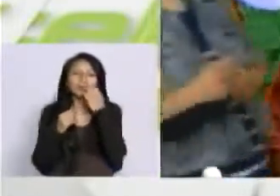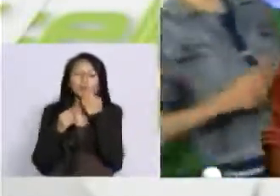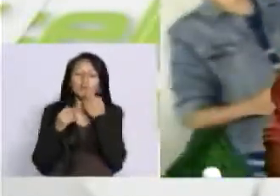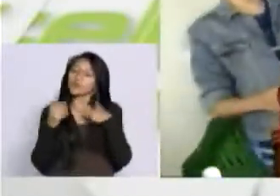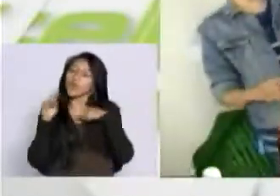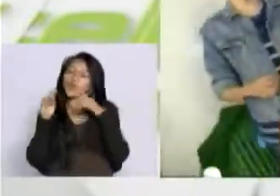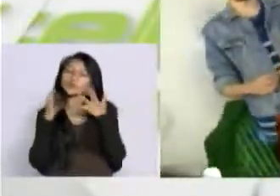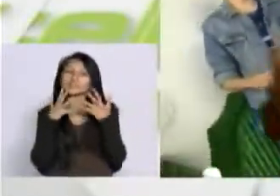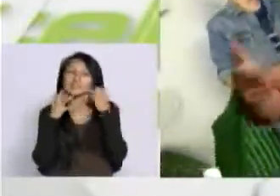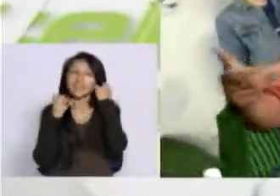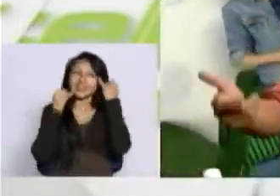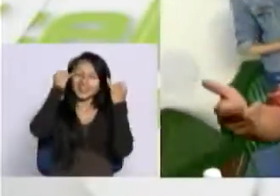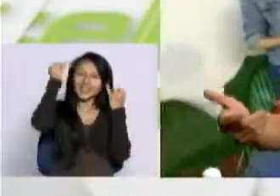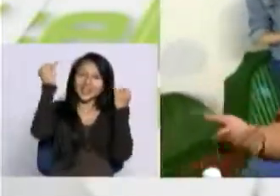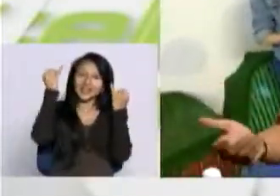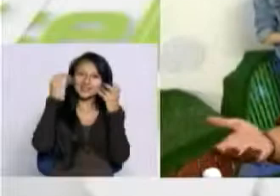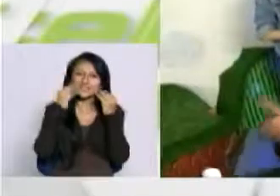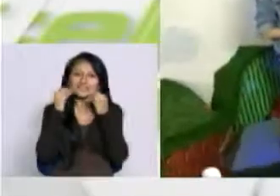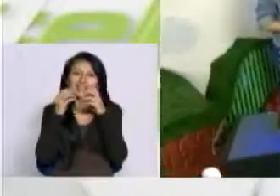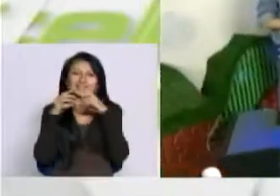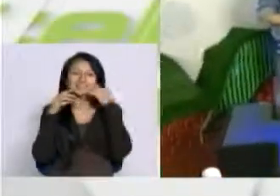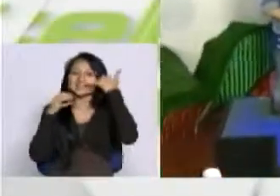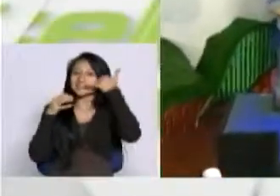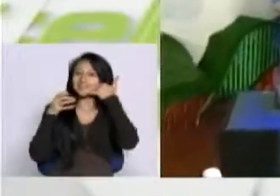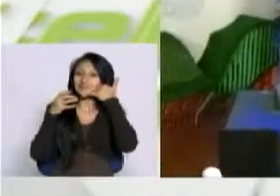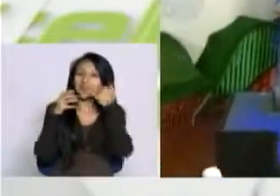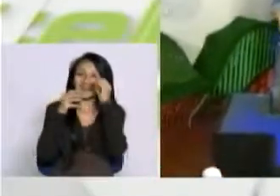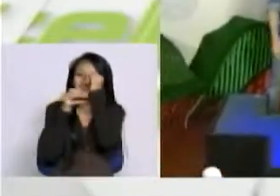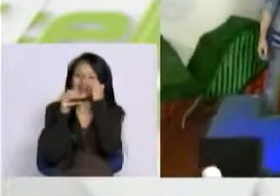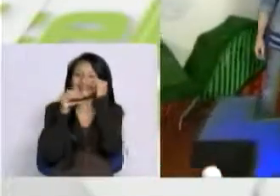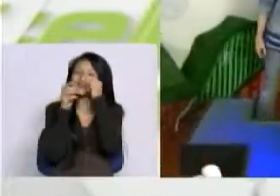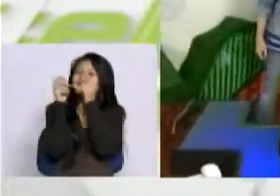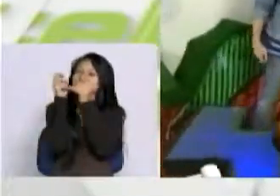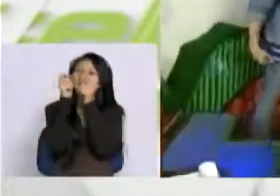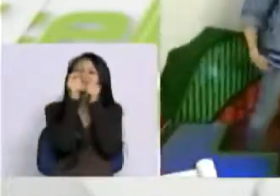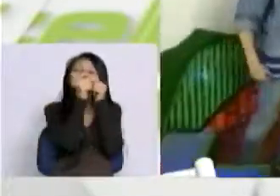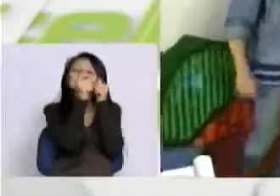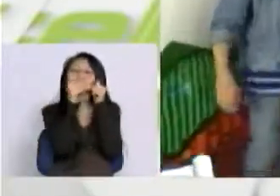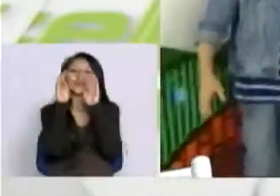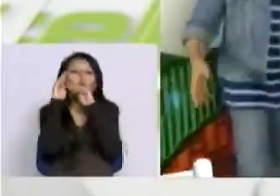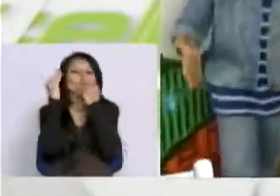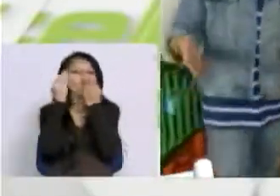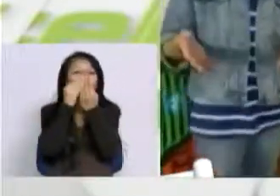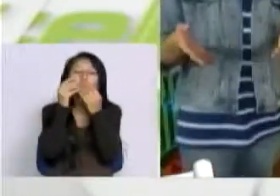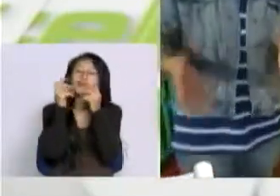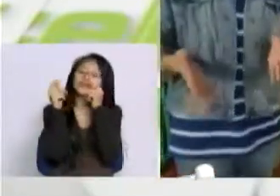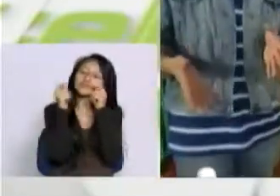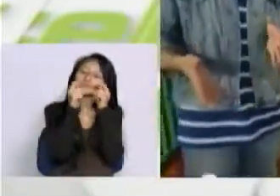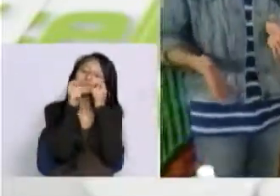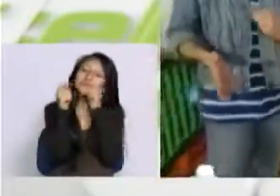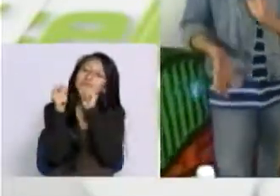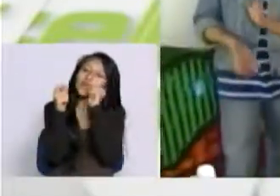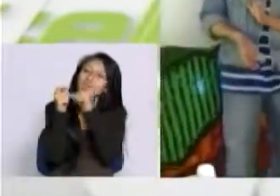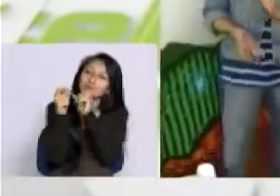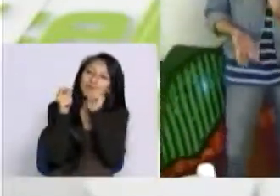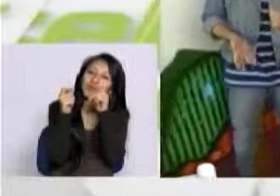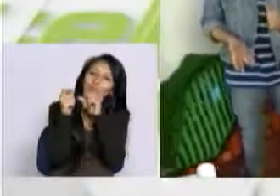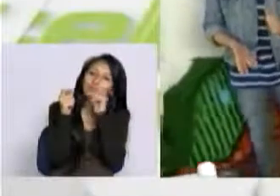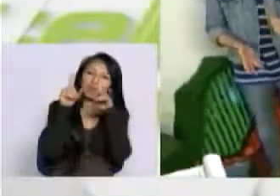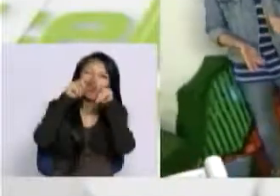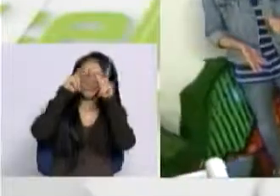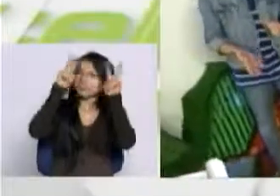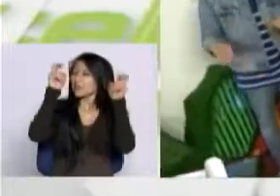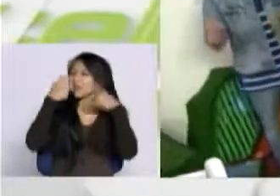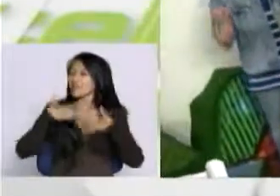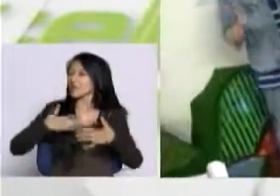colegios, simplemente cogen su celular, porque eso es lo que nos permite este programa, ser reportero digital con esos aparatos que usted tiene.